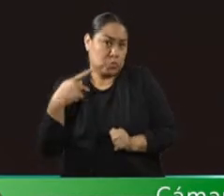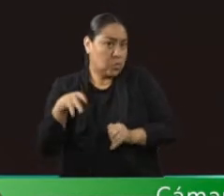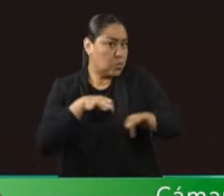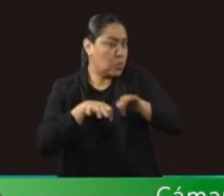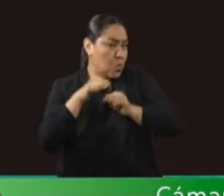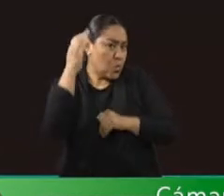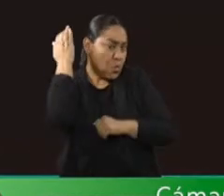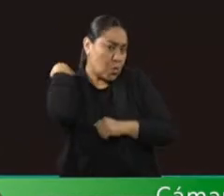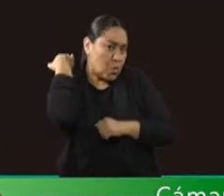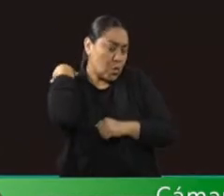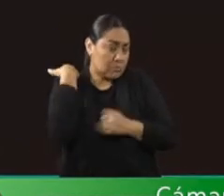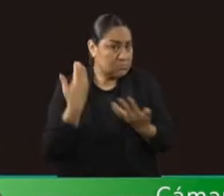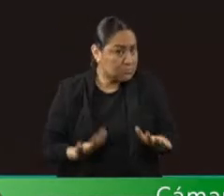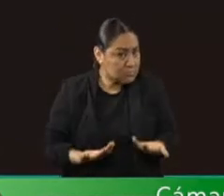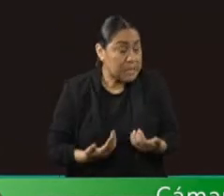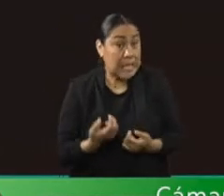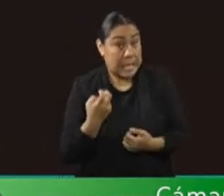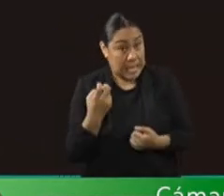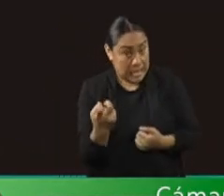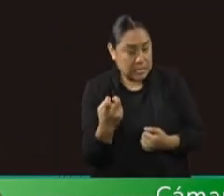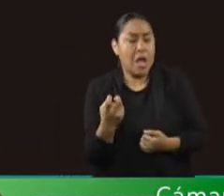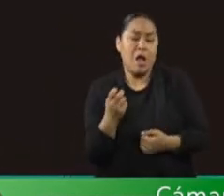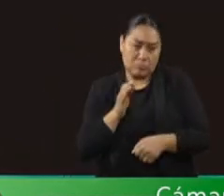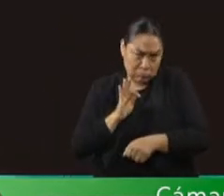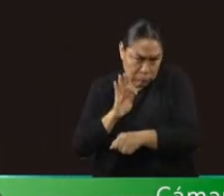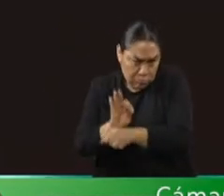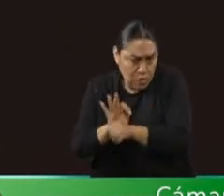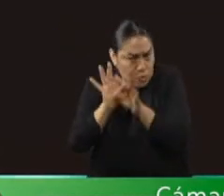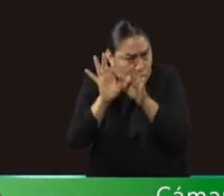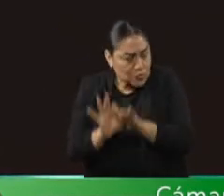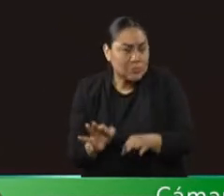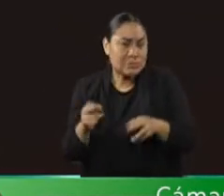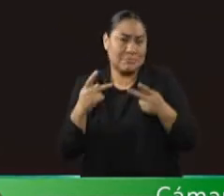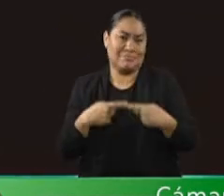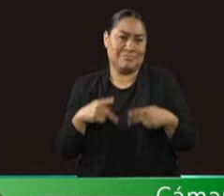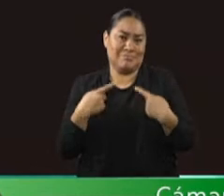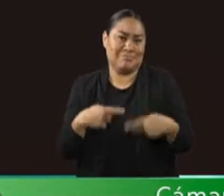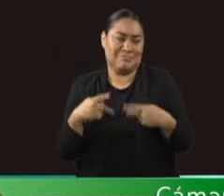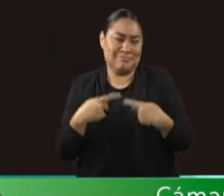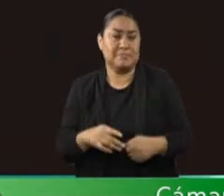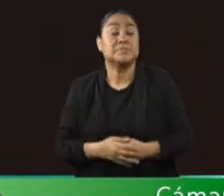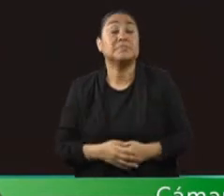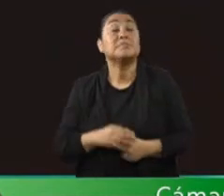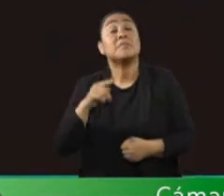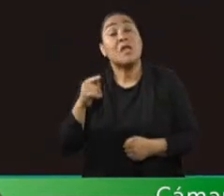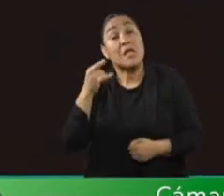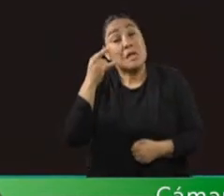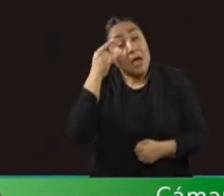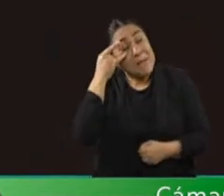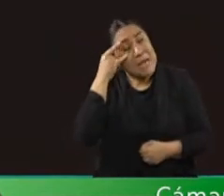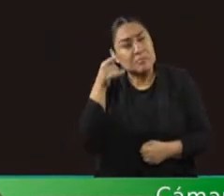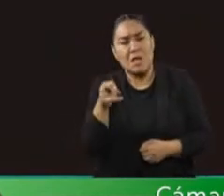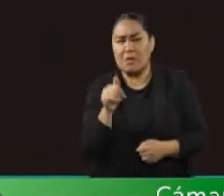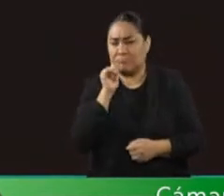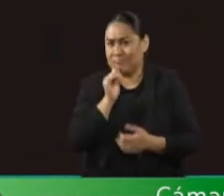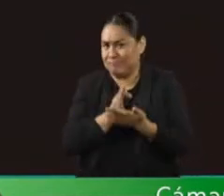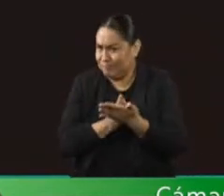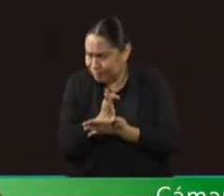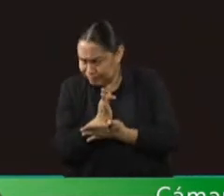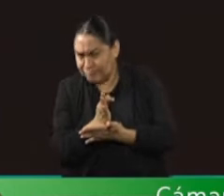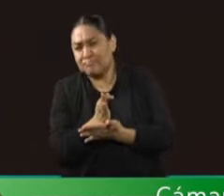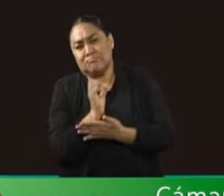trabajo Eso es un verdadero humanismo señores diputados Campeche ha sido leal con la